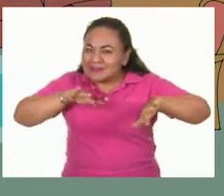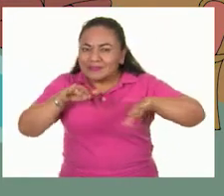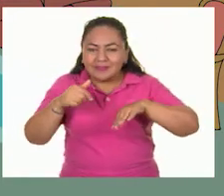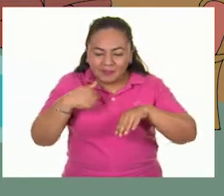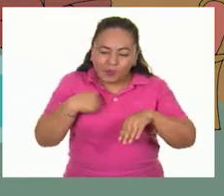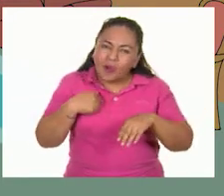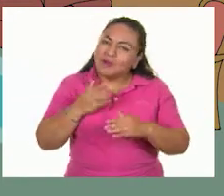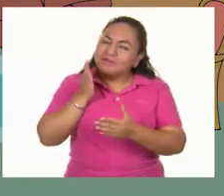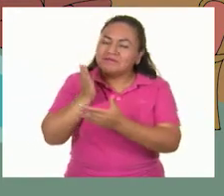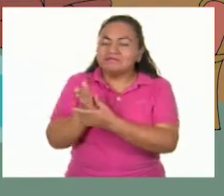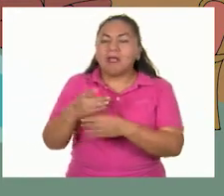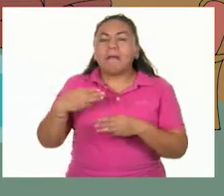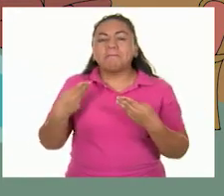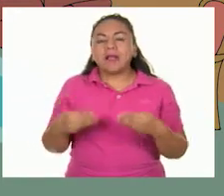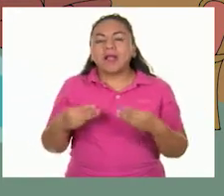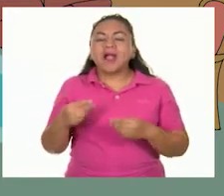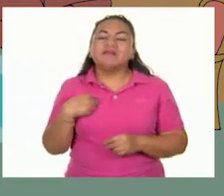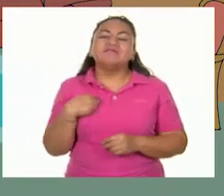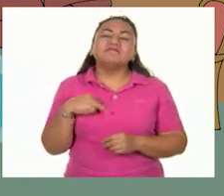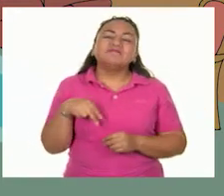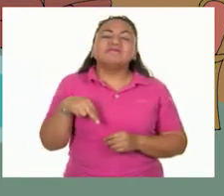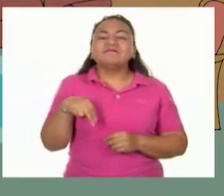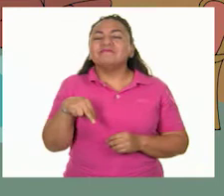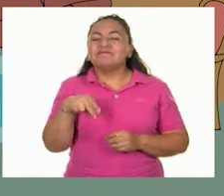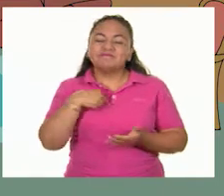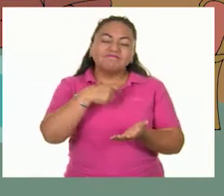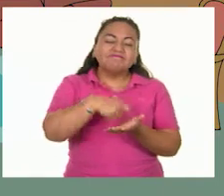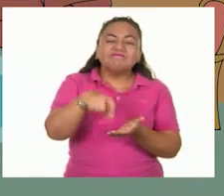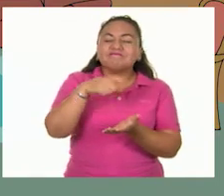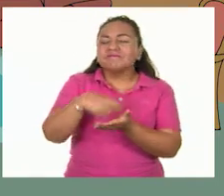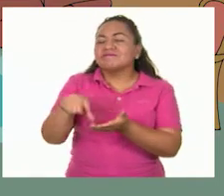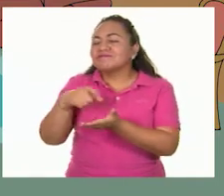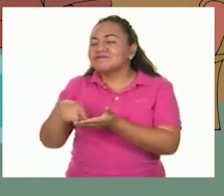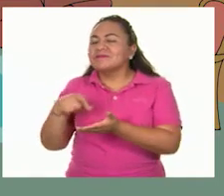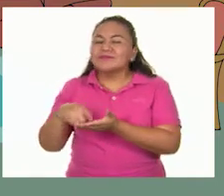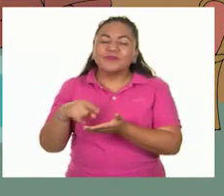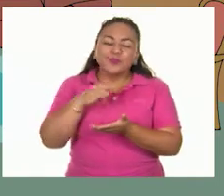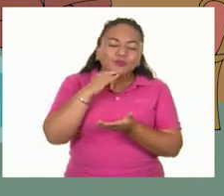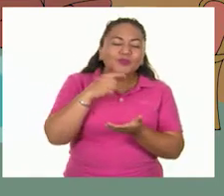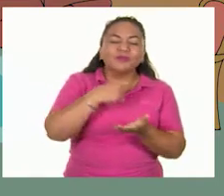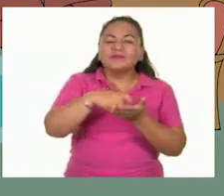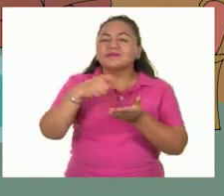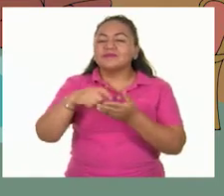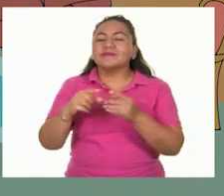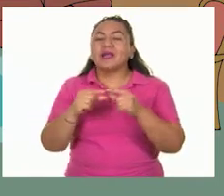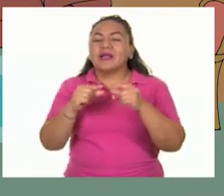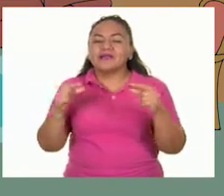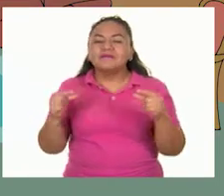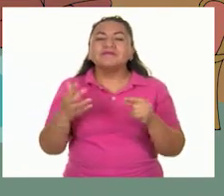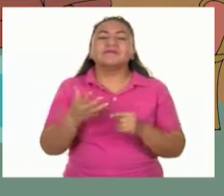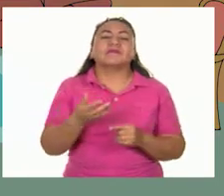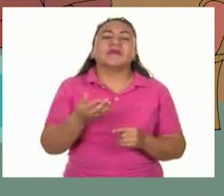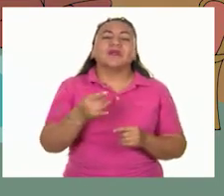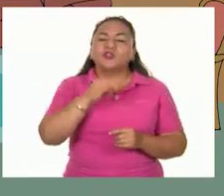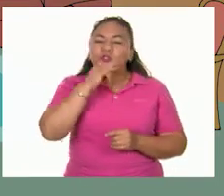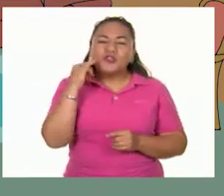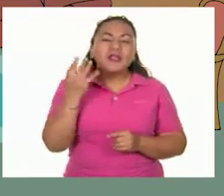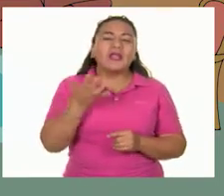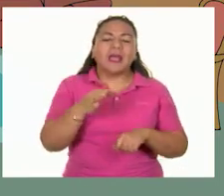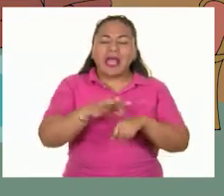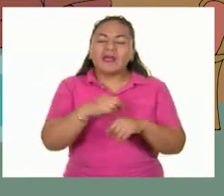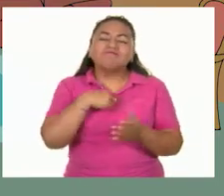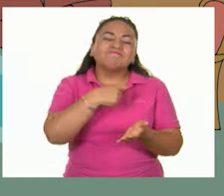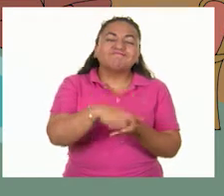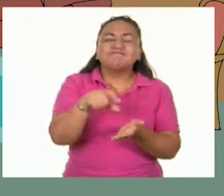voy al mercado. Y ahí andaba yo, comprando los elotitos, los guijotes, los chiles, la